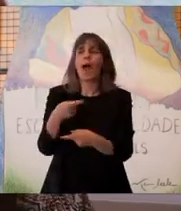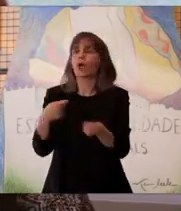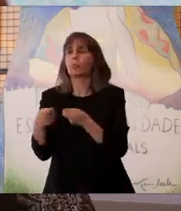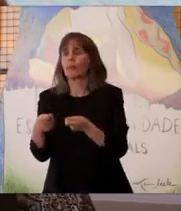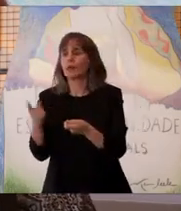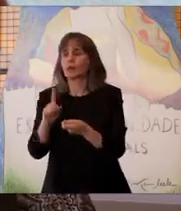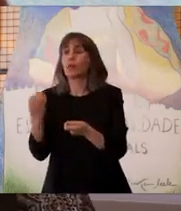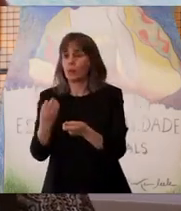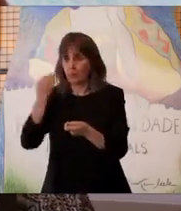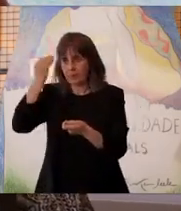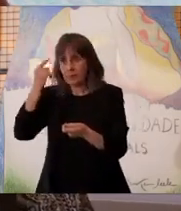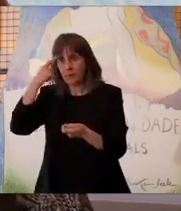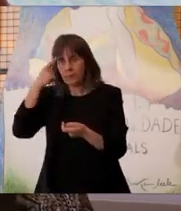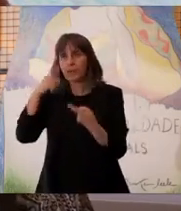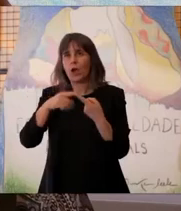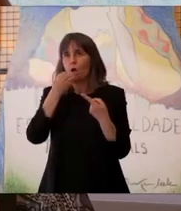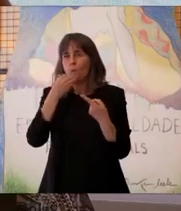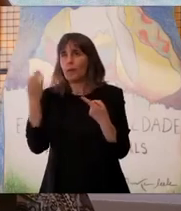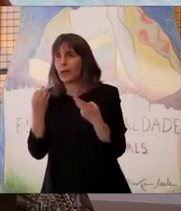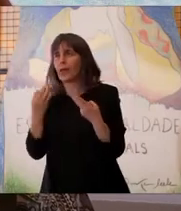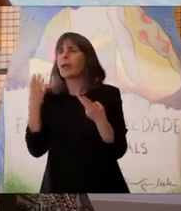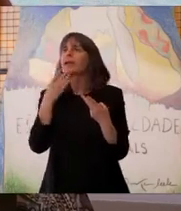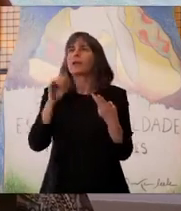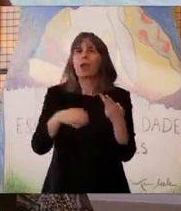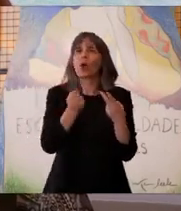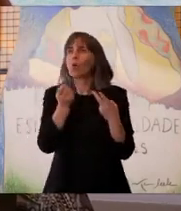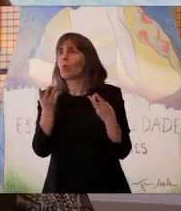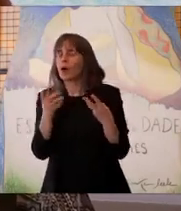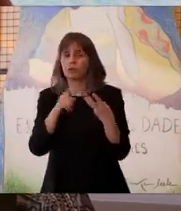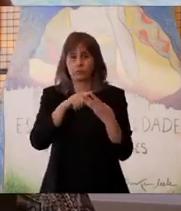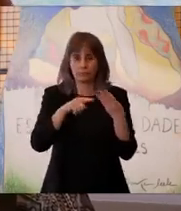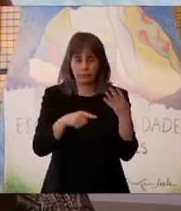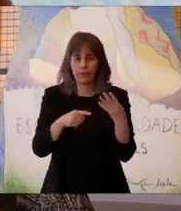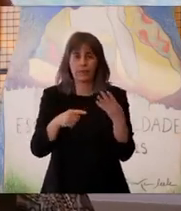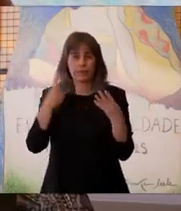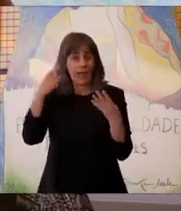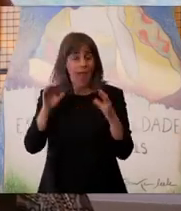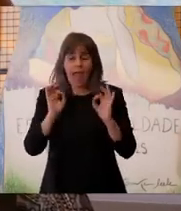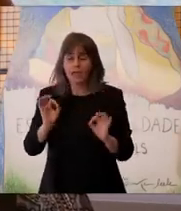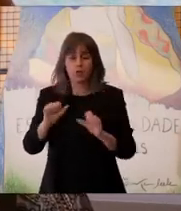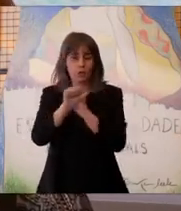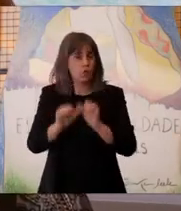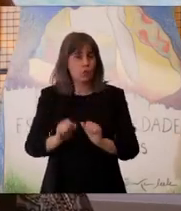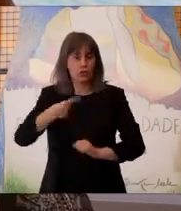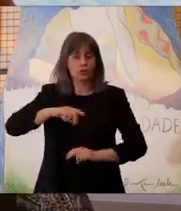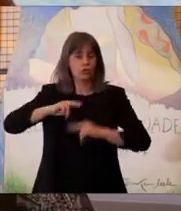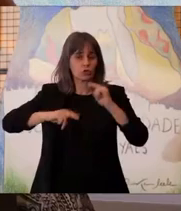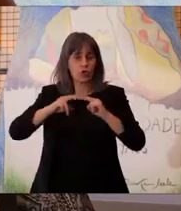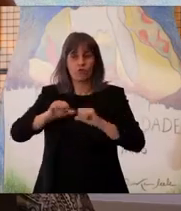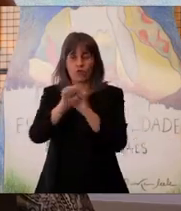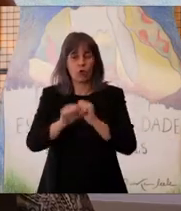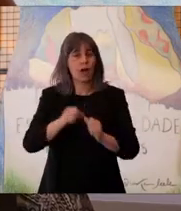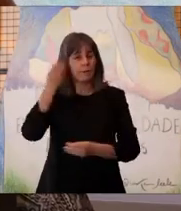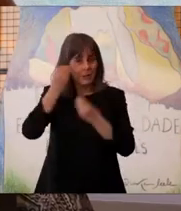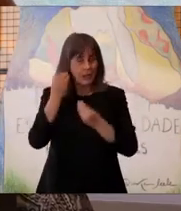Quién va a comer que va a comer o sea lo sabemos cómo o sea es la manera en que nos hemos construido la manera en que pensamos y ya podríamos hablar